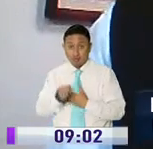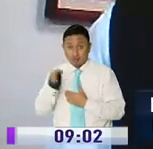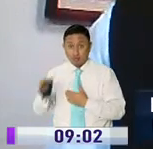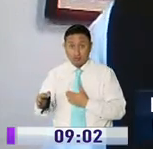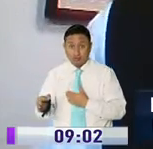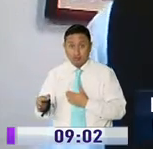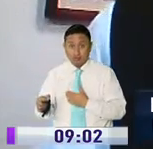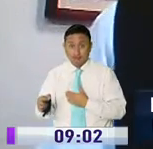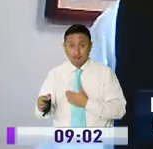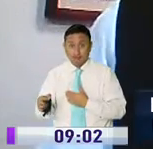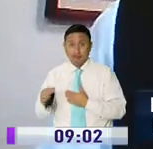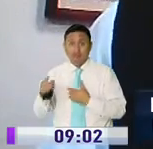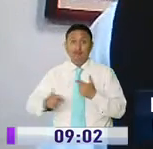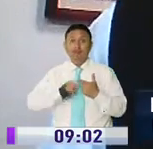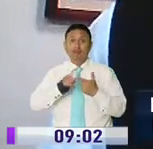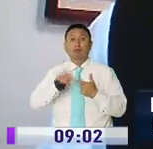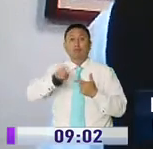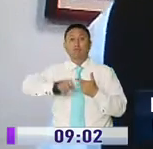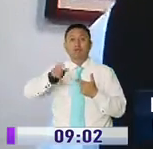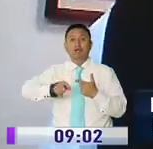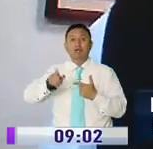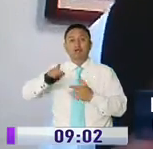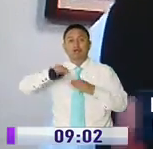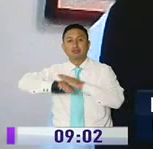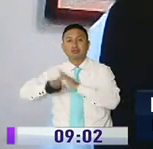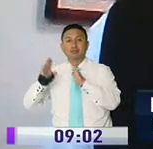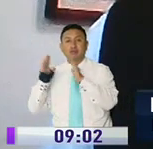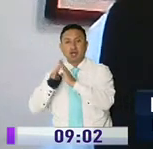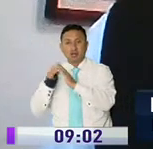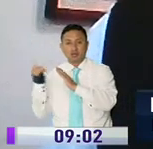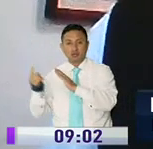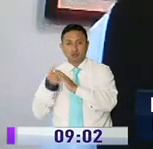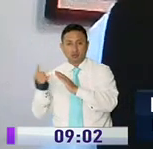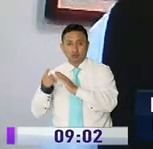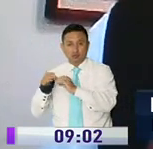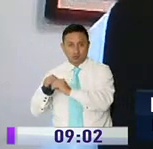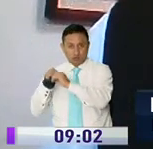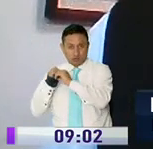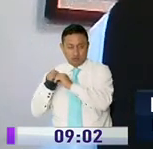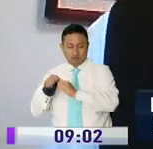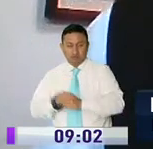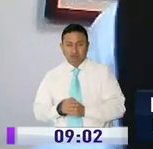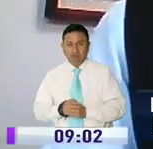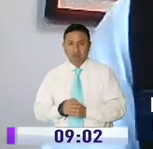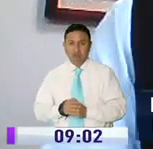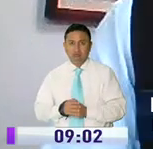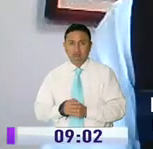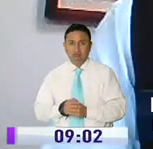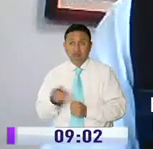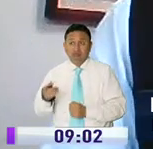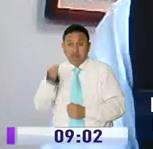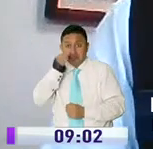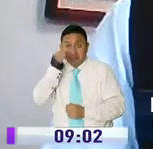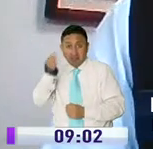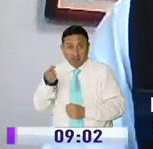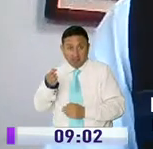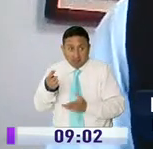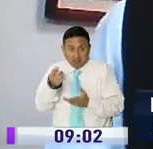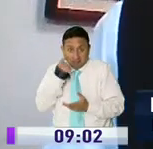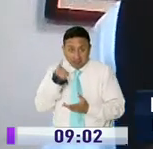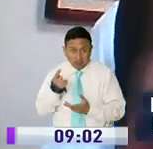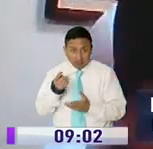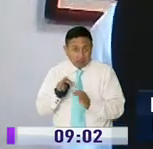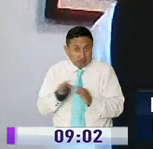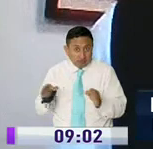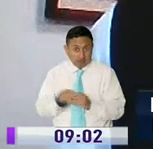COVID-19. Muchas personas que están guardando el aislamiento obligatorio en sus casas sin practicarse la prueba del